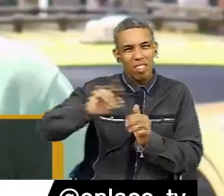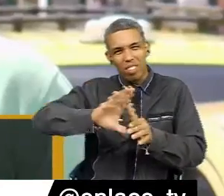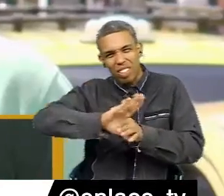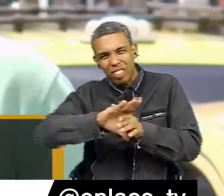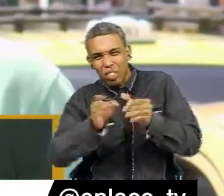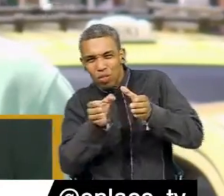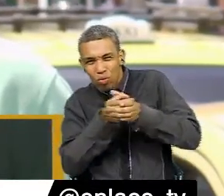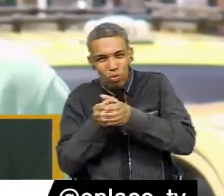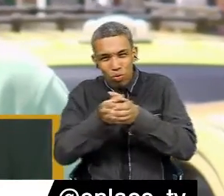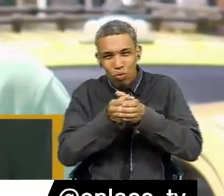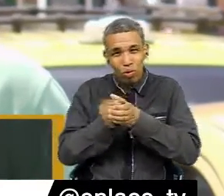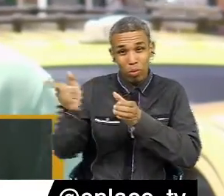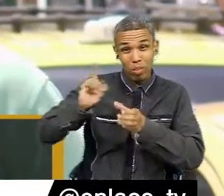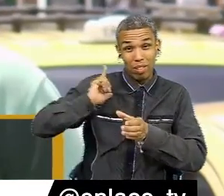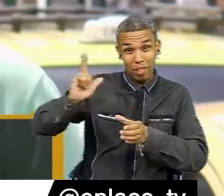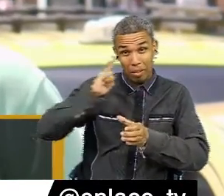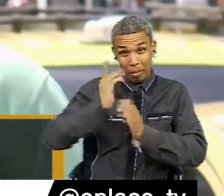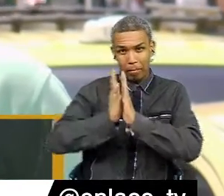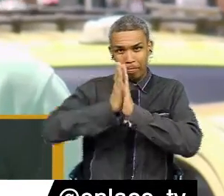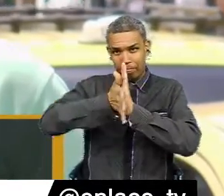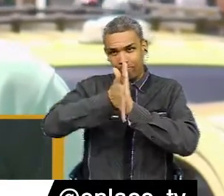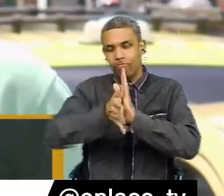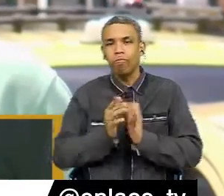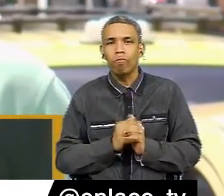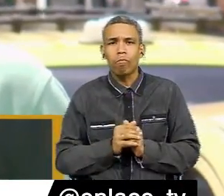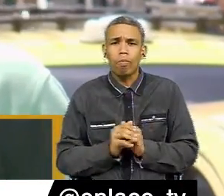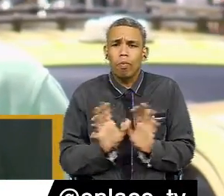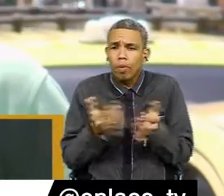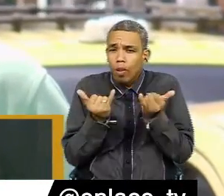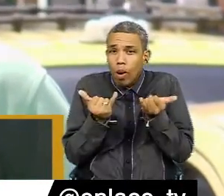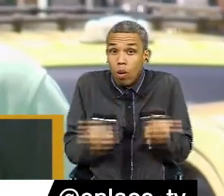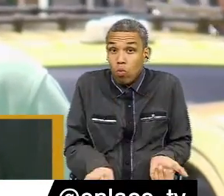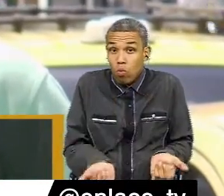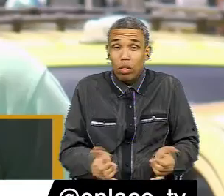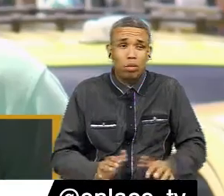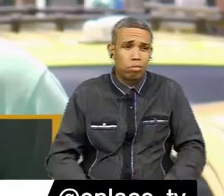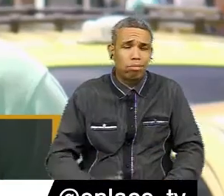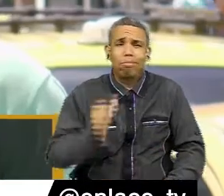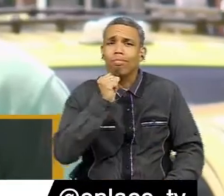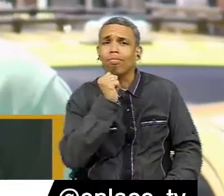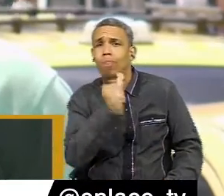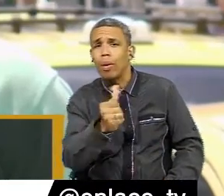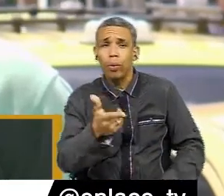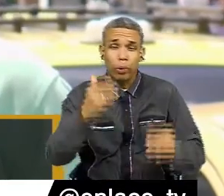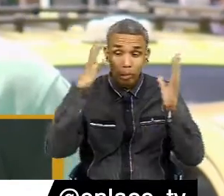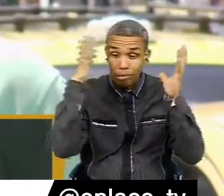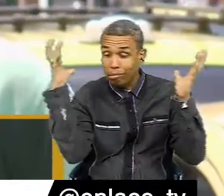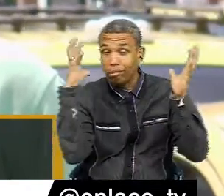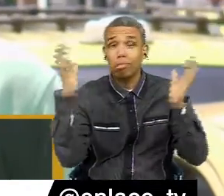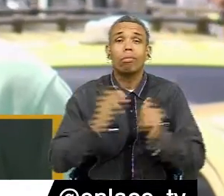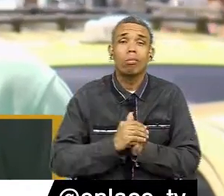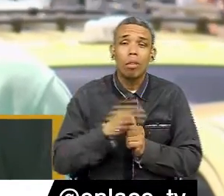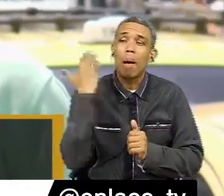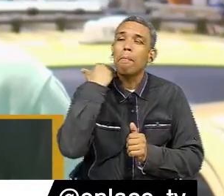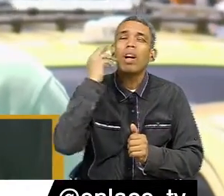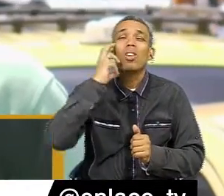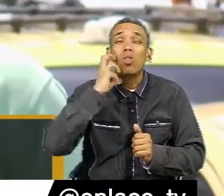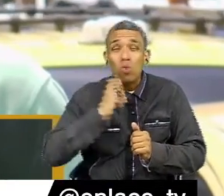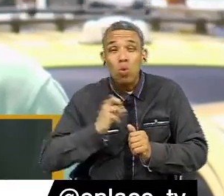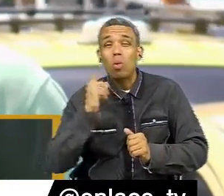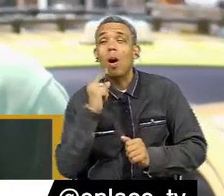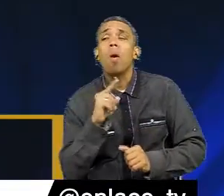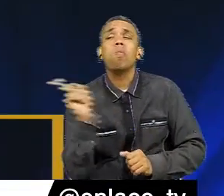De la época de inseguridad en que se encuentra Barranca Bermeja. Pedro, el sábado pasado,